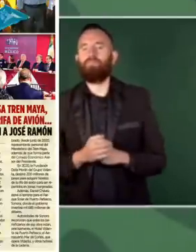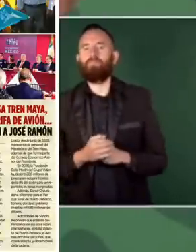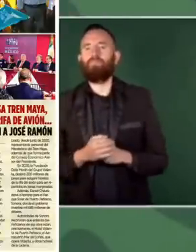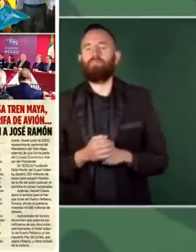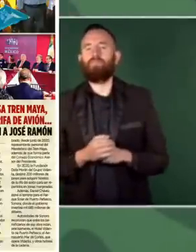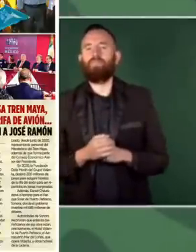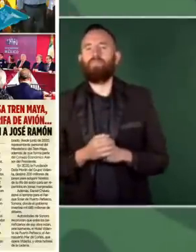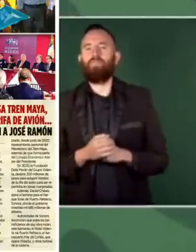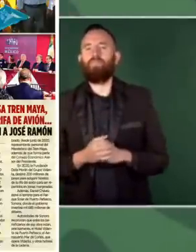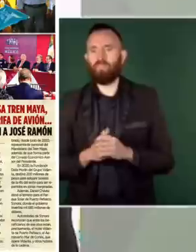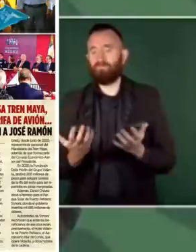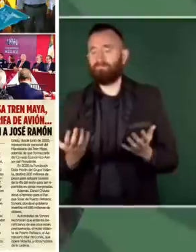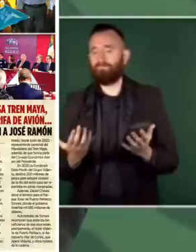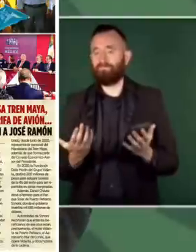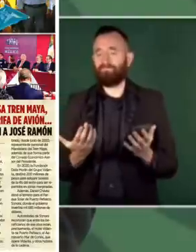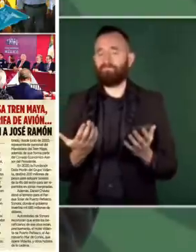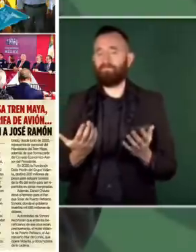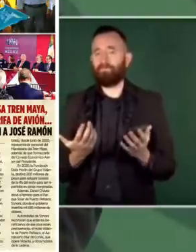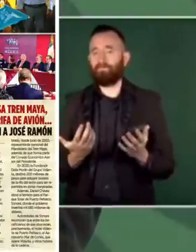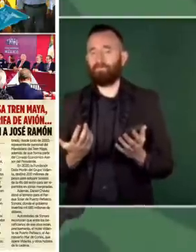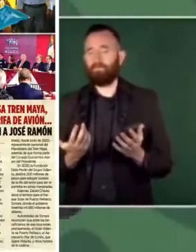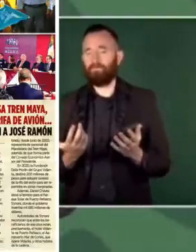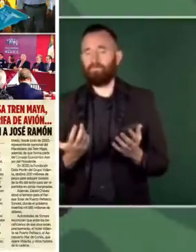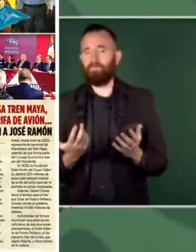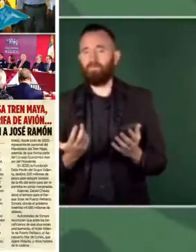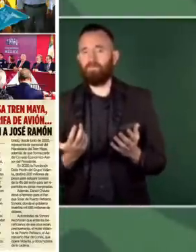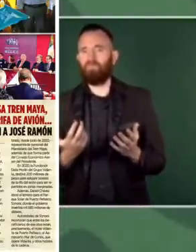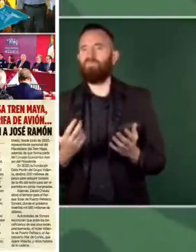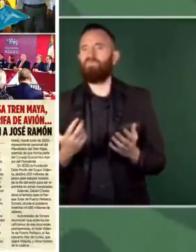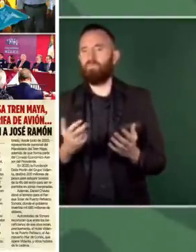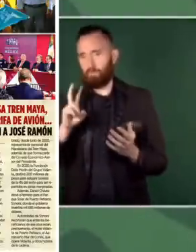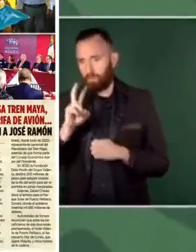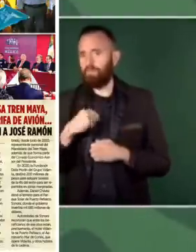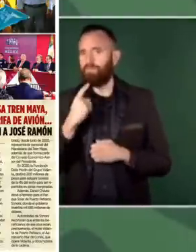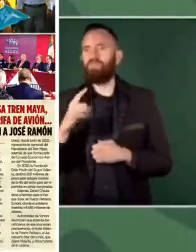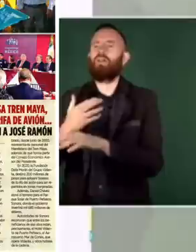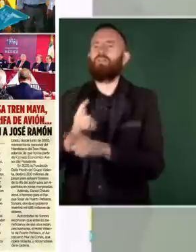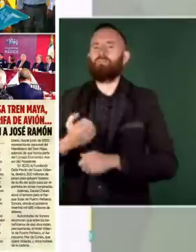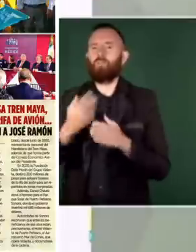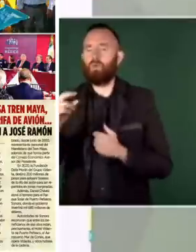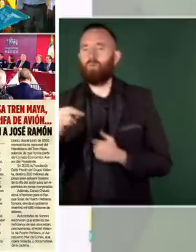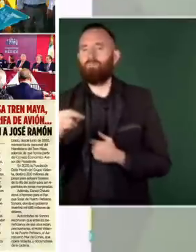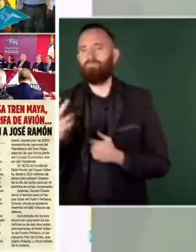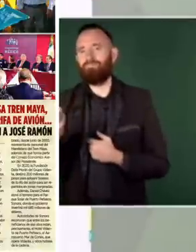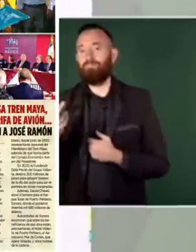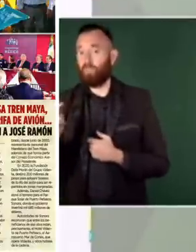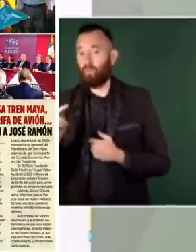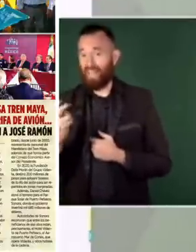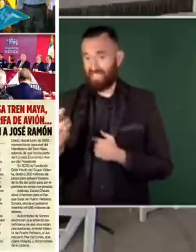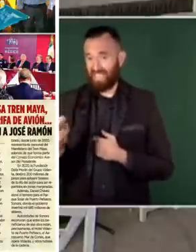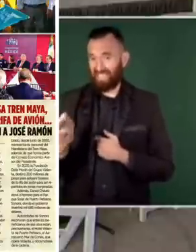y además hipócritas. No es estar en contra de la libertad de expresión. Es que esto